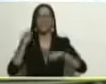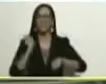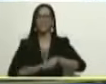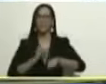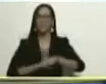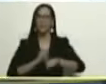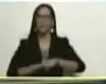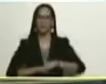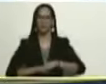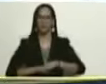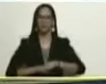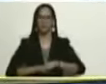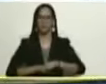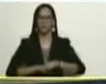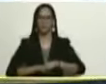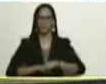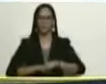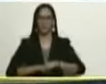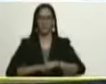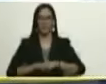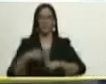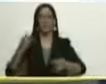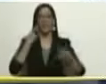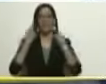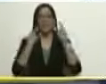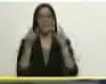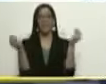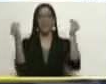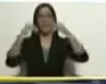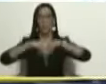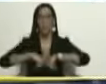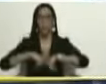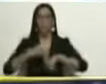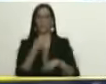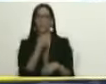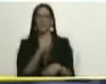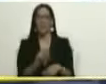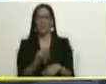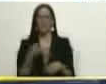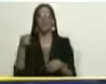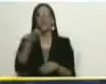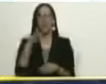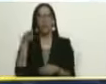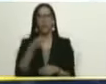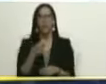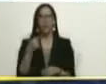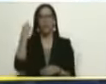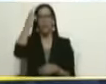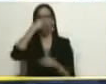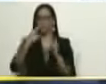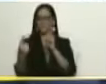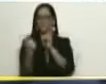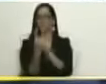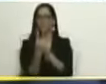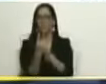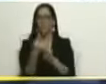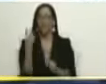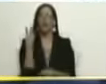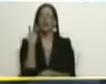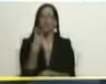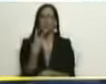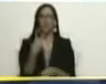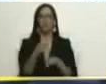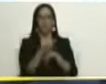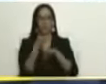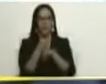tarde se reactive el acuerdo de Ginebra y busquemos cara a cara ambos gobiernos y ambos